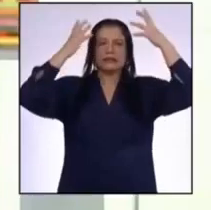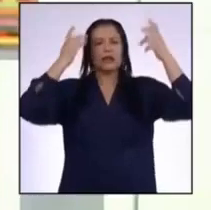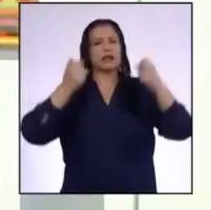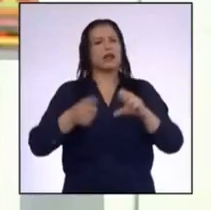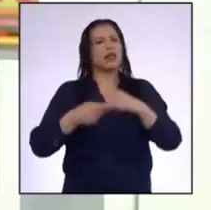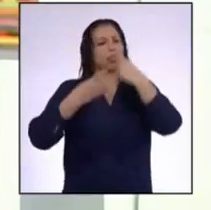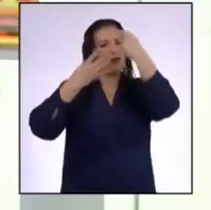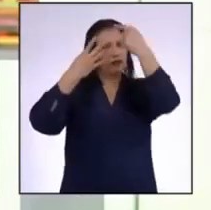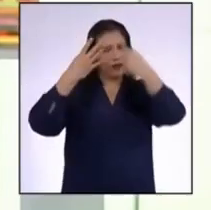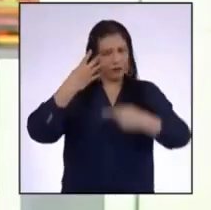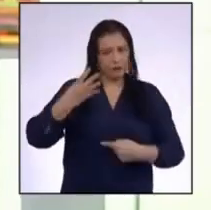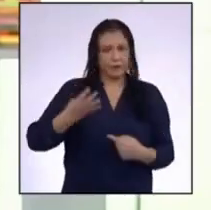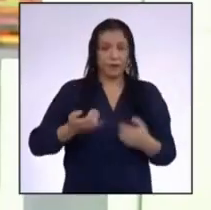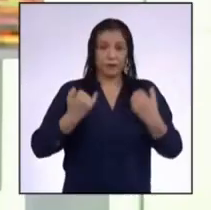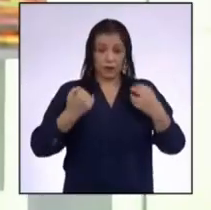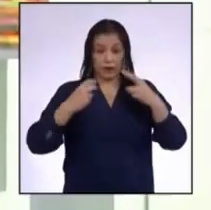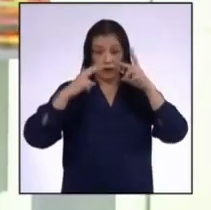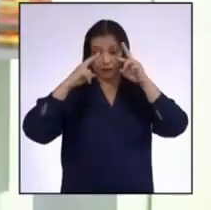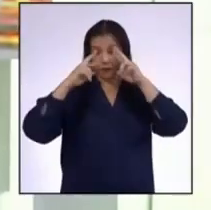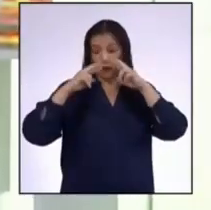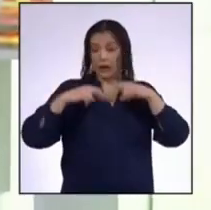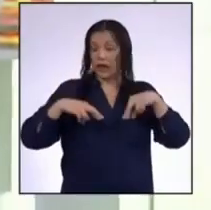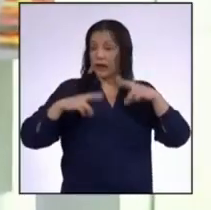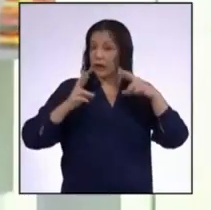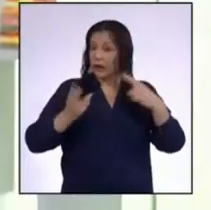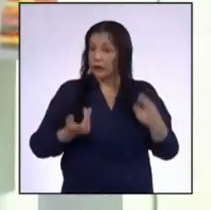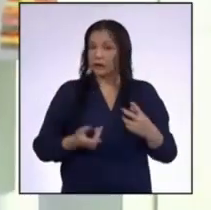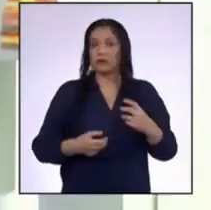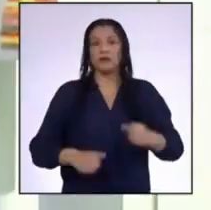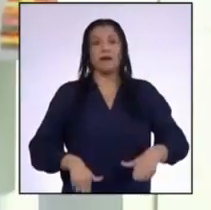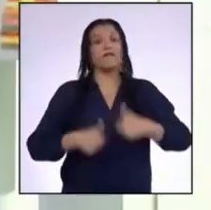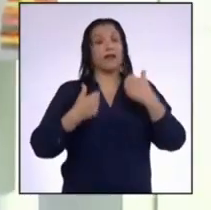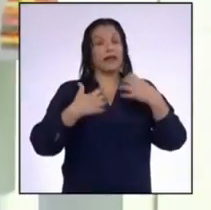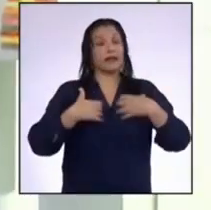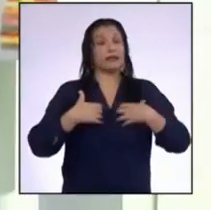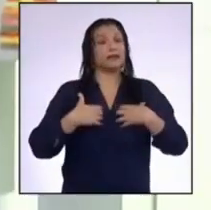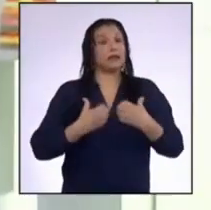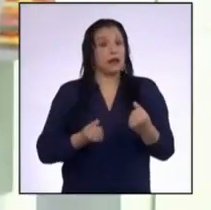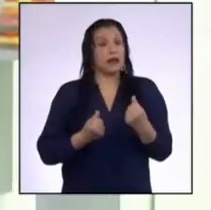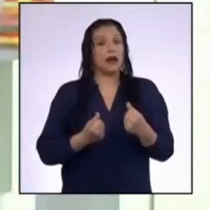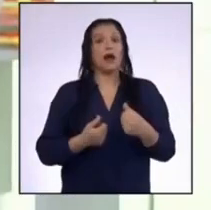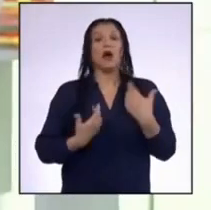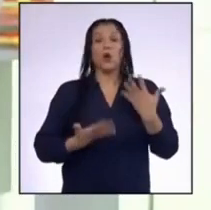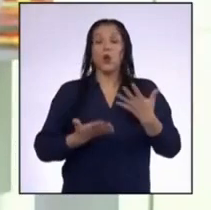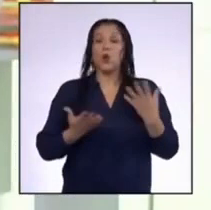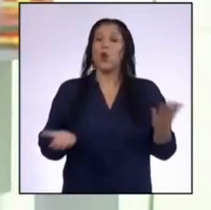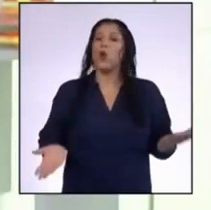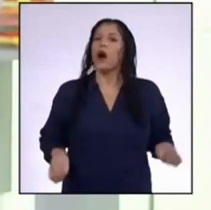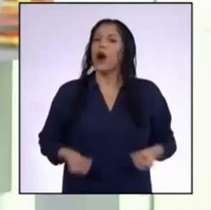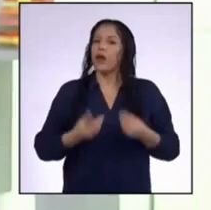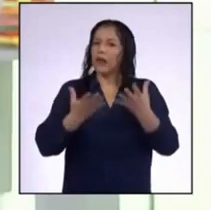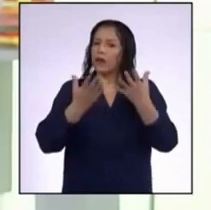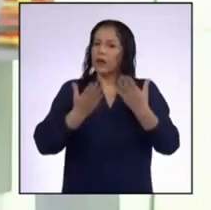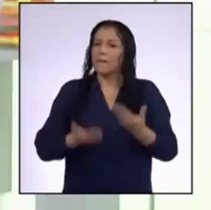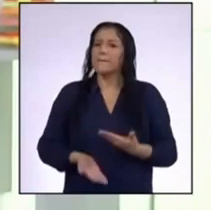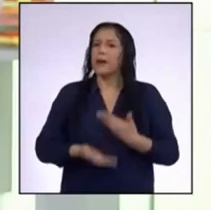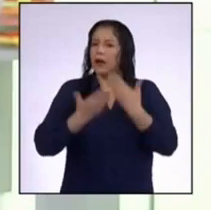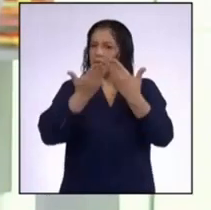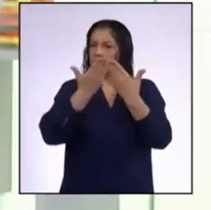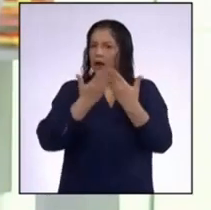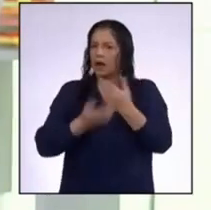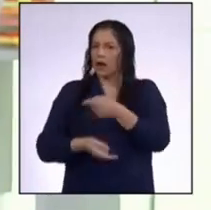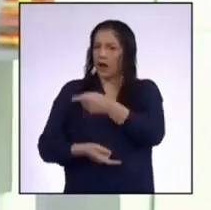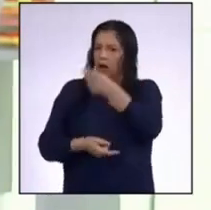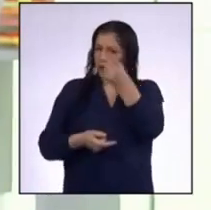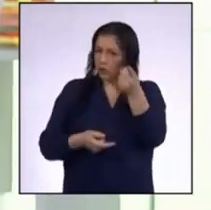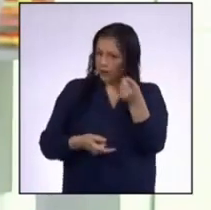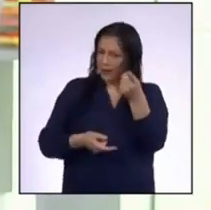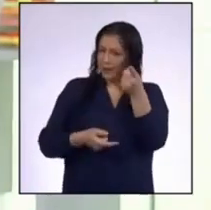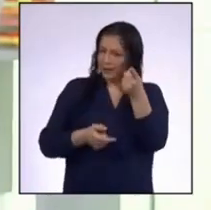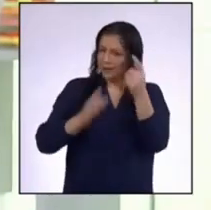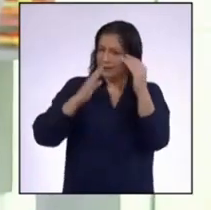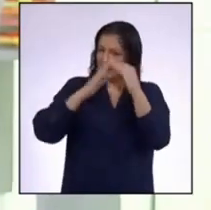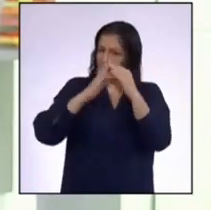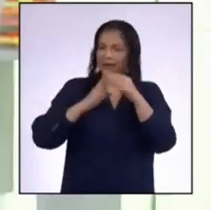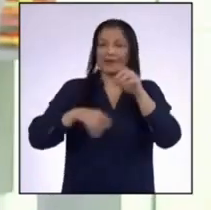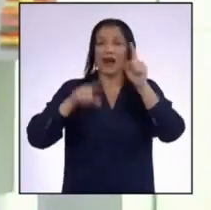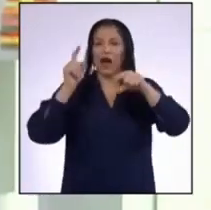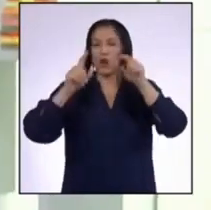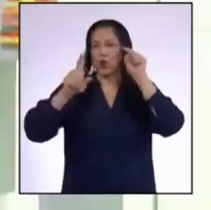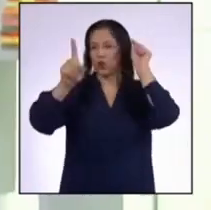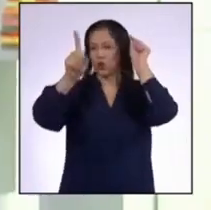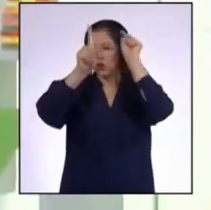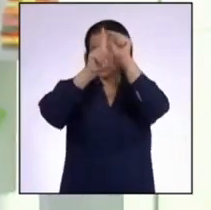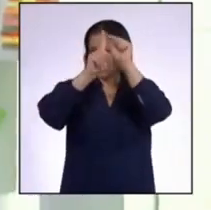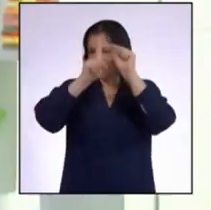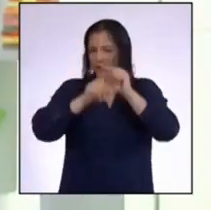cosas. La reflexión que acabas de hacer sobre una vida saludable ha generado la necesidad de plantearles a nuestros amigos y amigas algunos